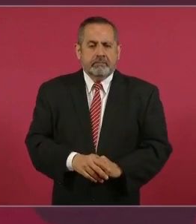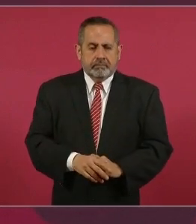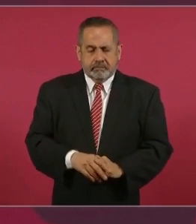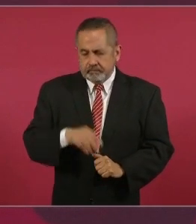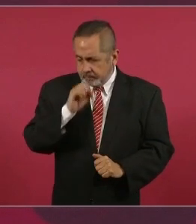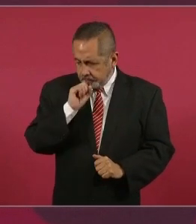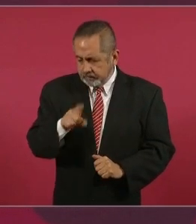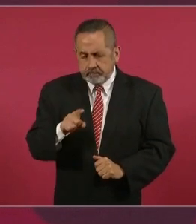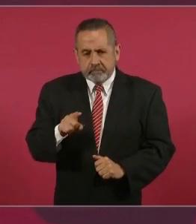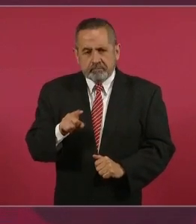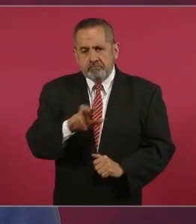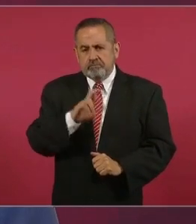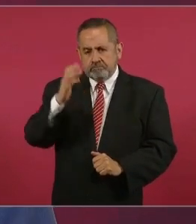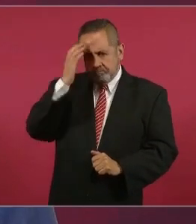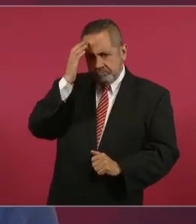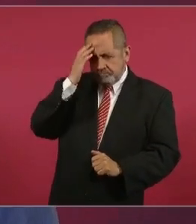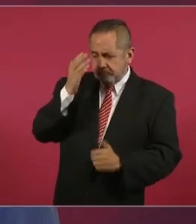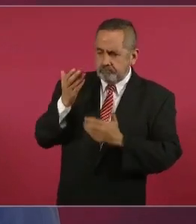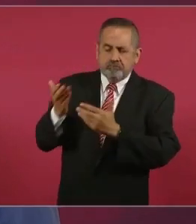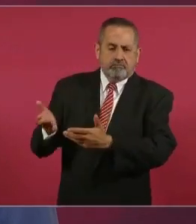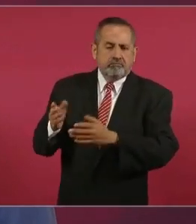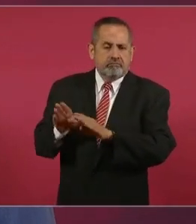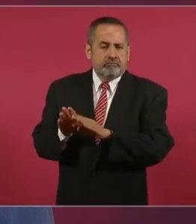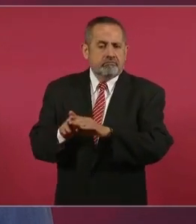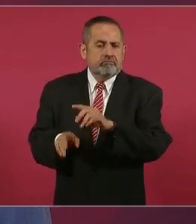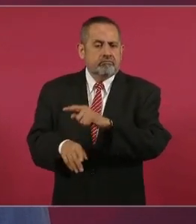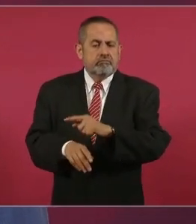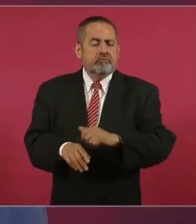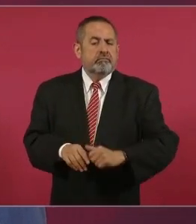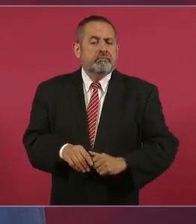Y también un reconocimiento